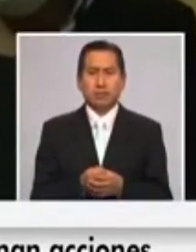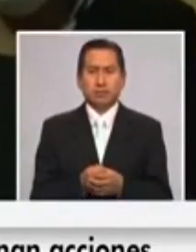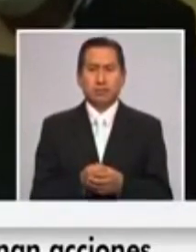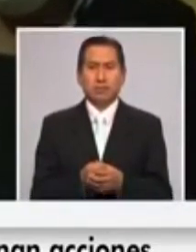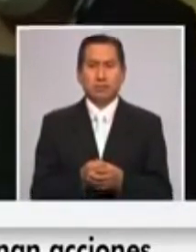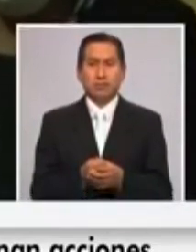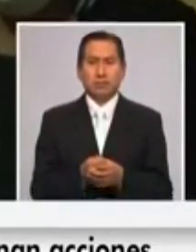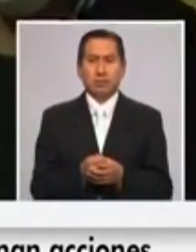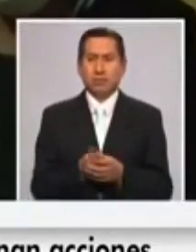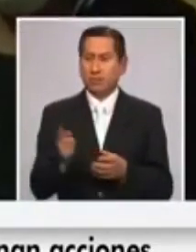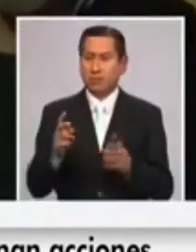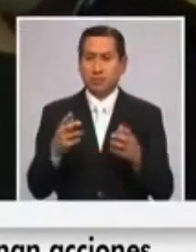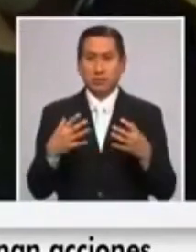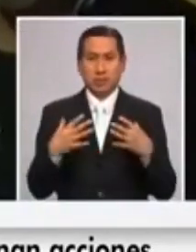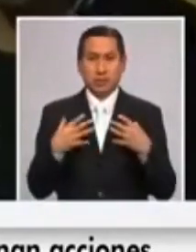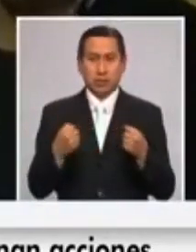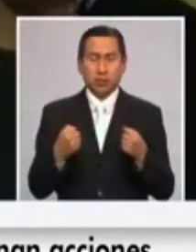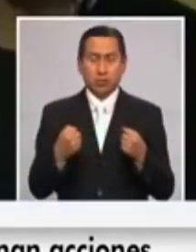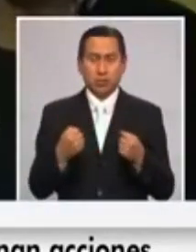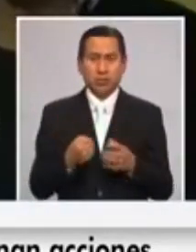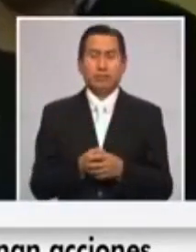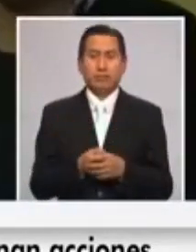y a la salud